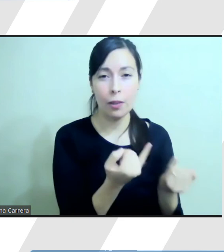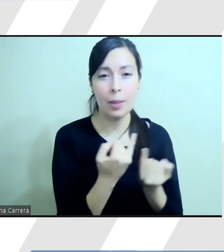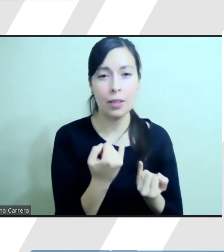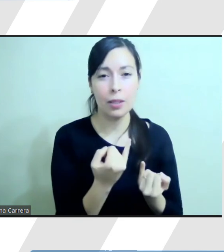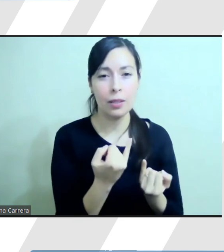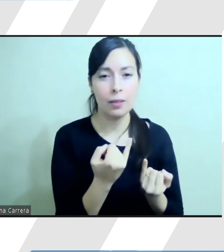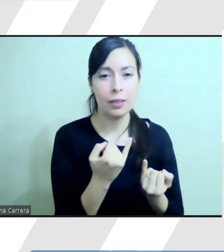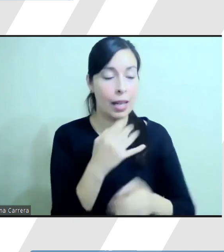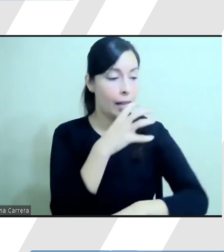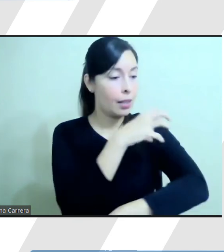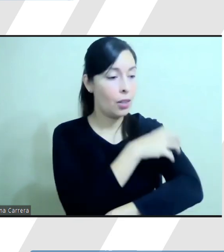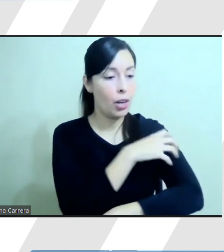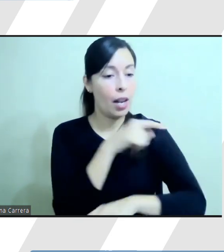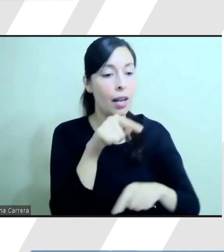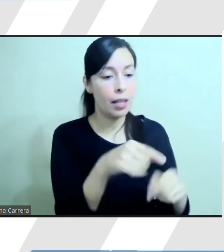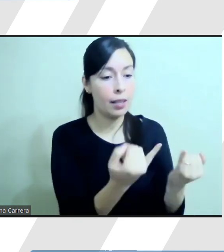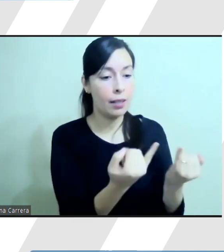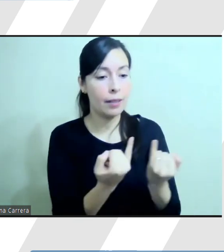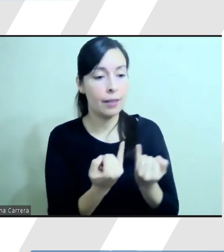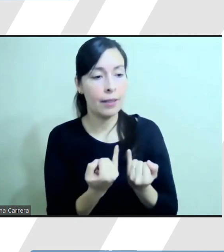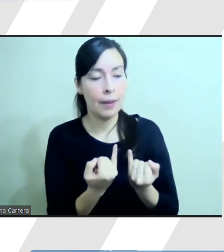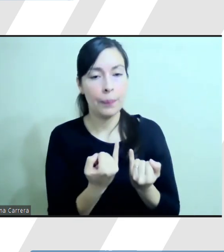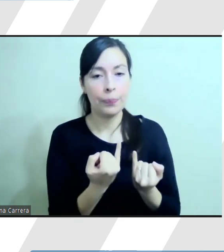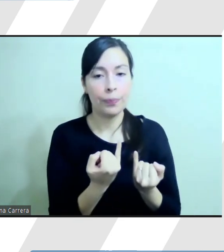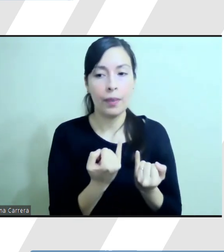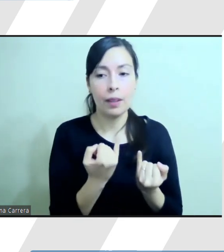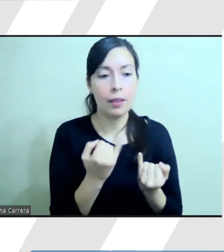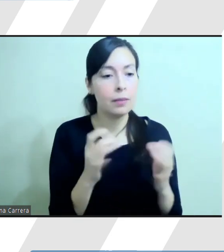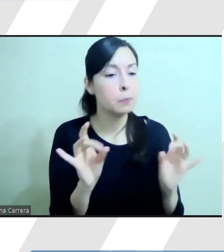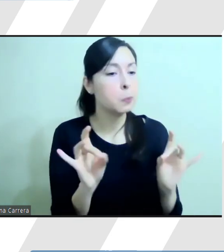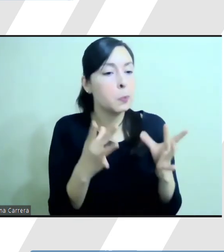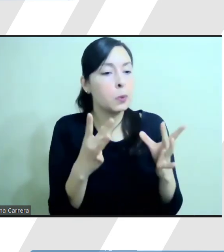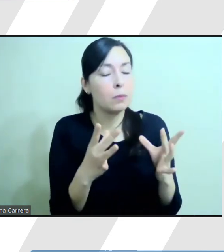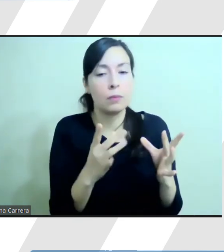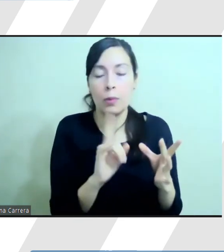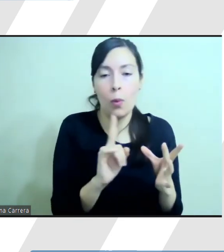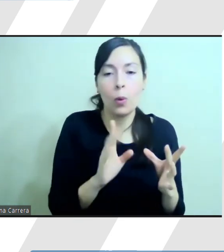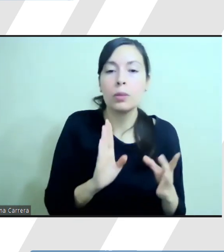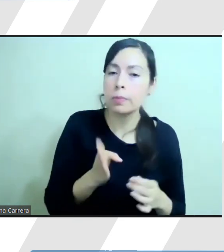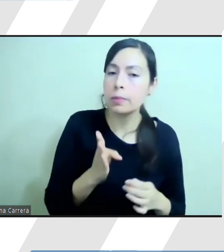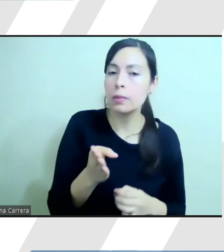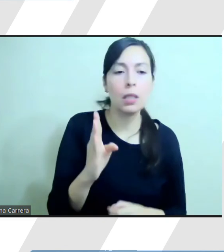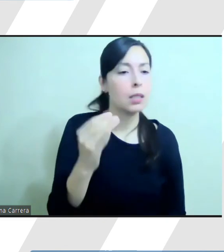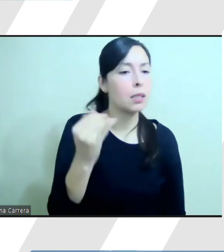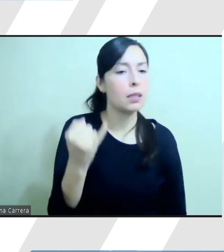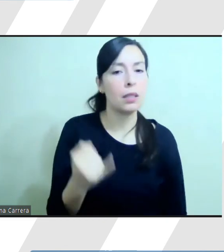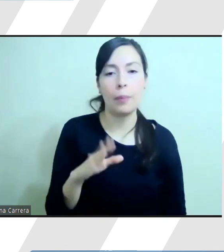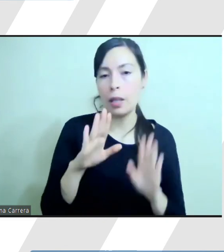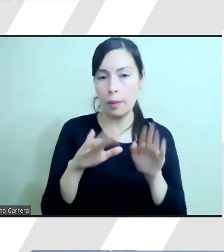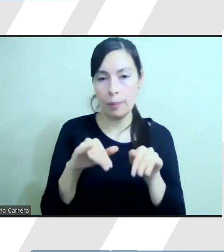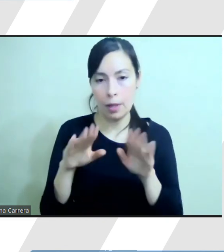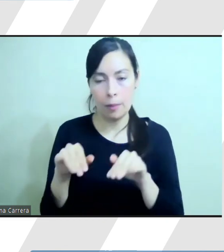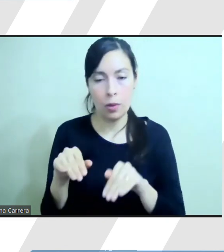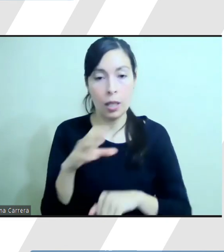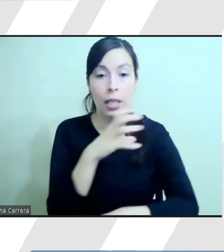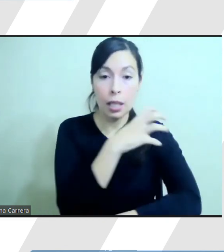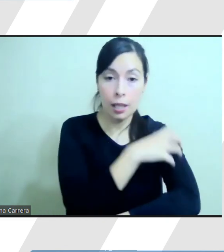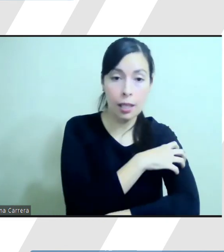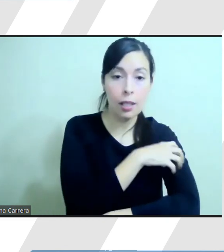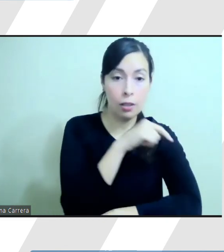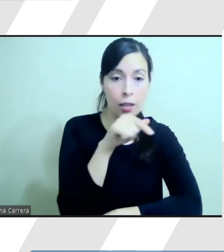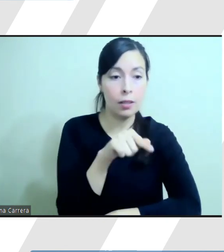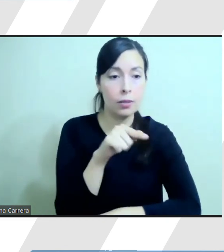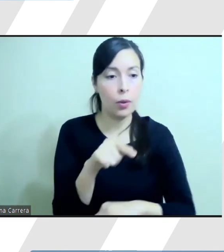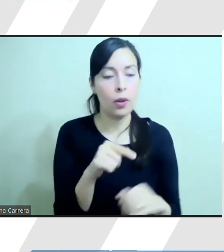nivel regional siquiera no es algo esporádico, sino que es constante. Y la región, gracias a estos puntos que